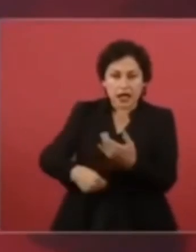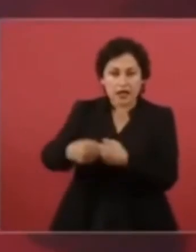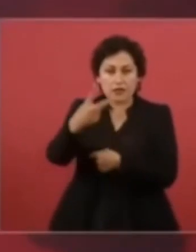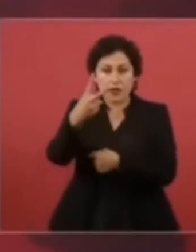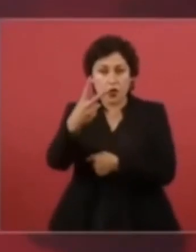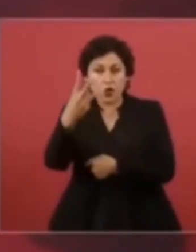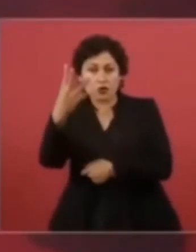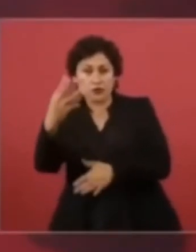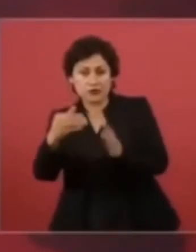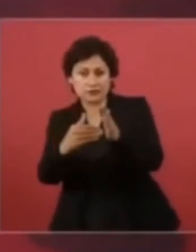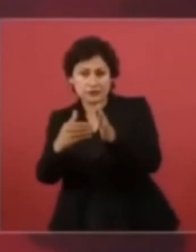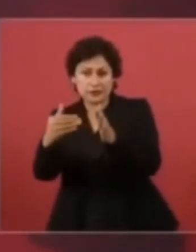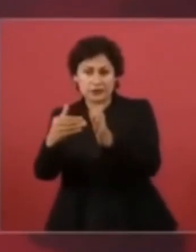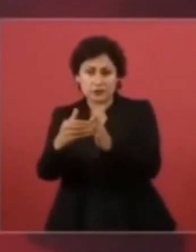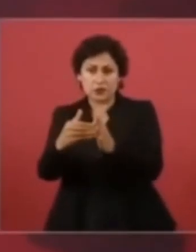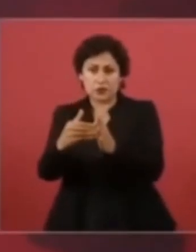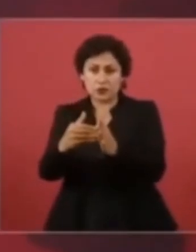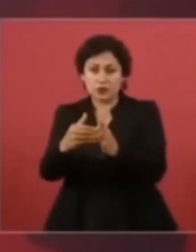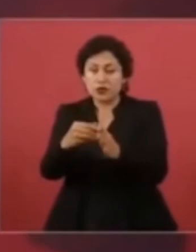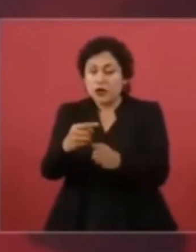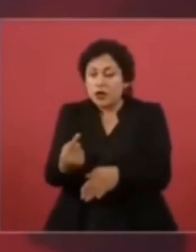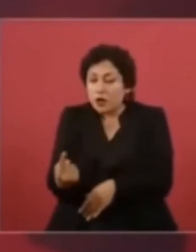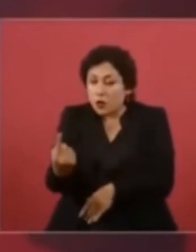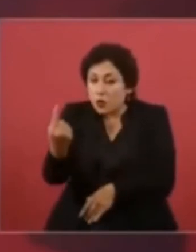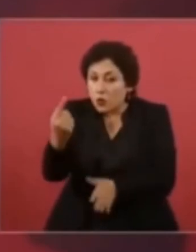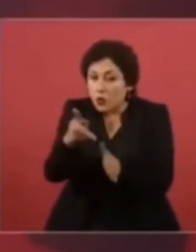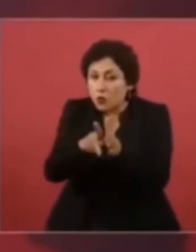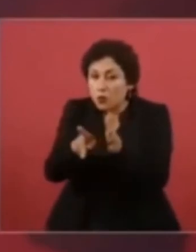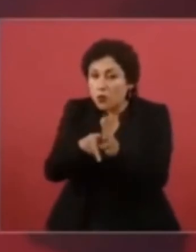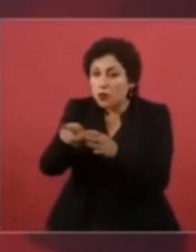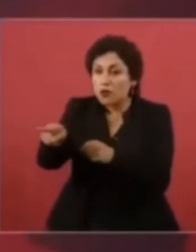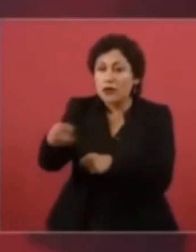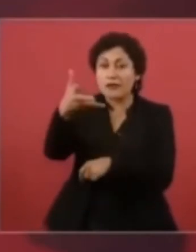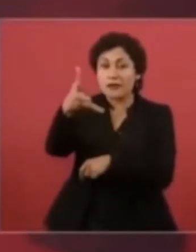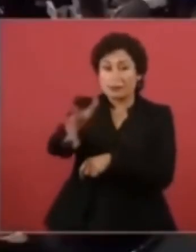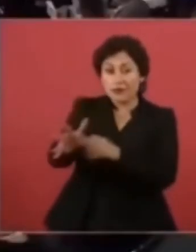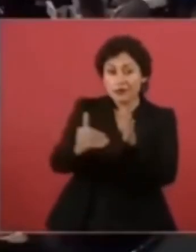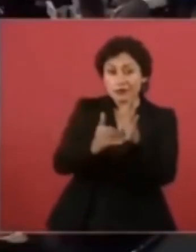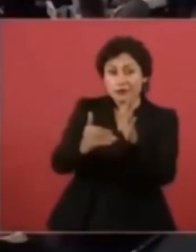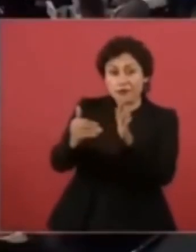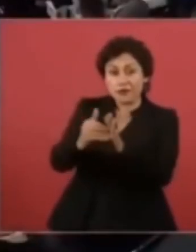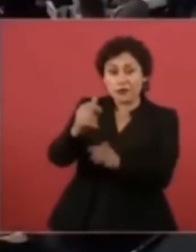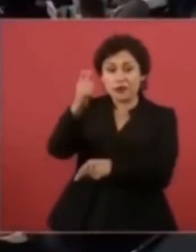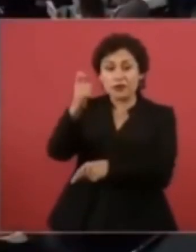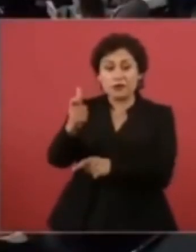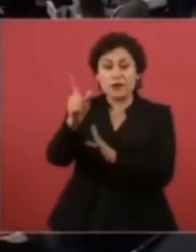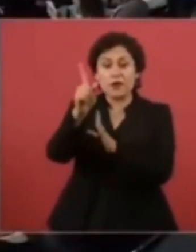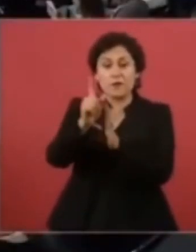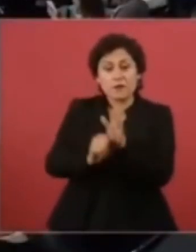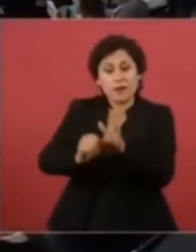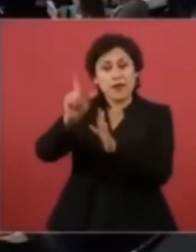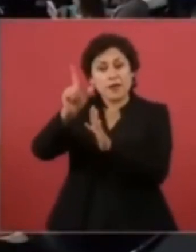3 millones, uno que gana 10 millones de pesos mensuales.